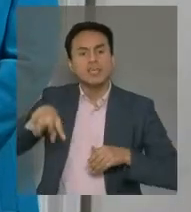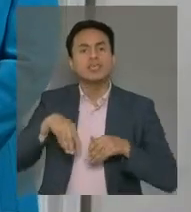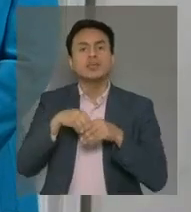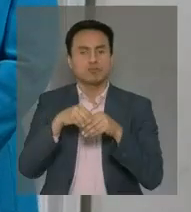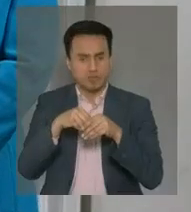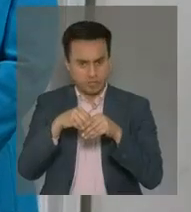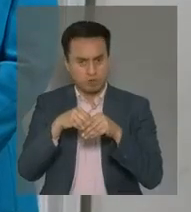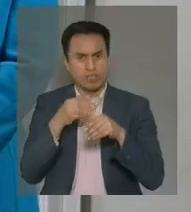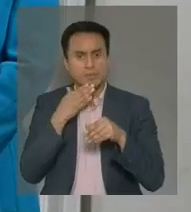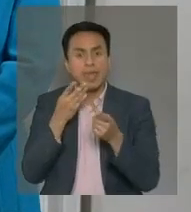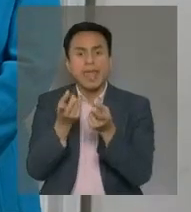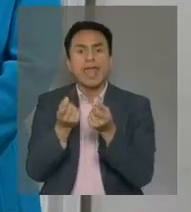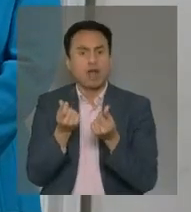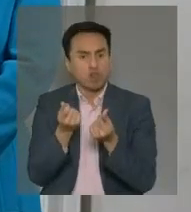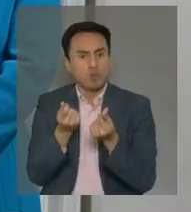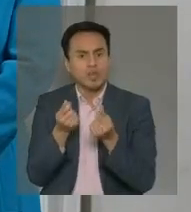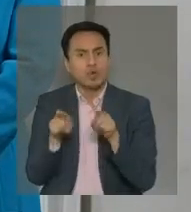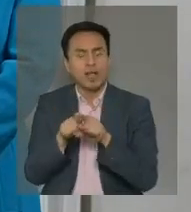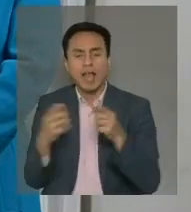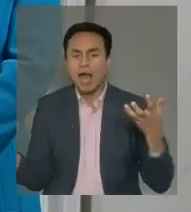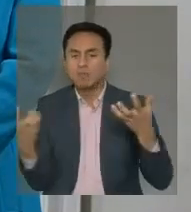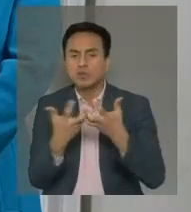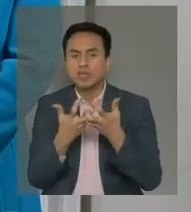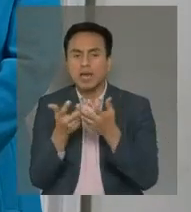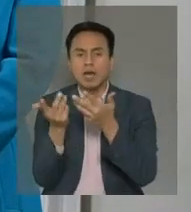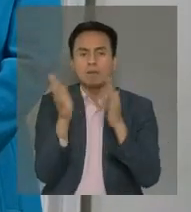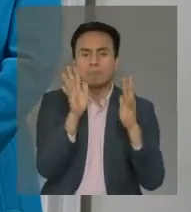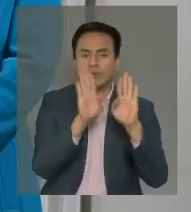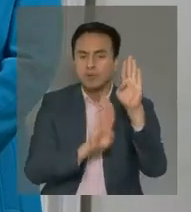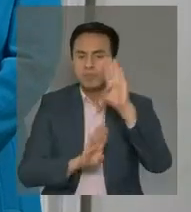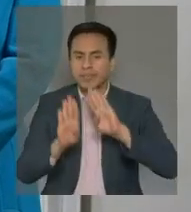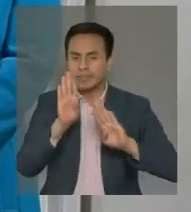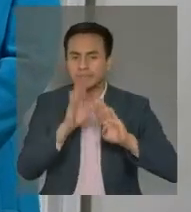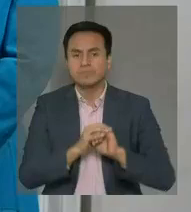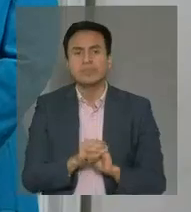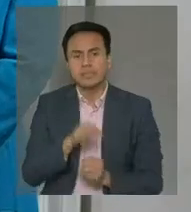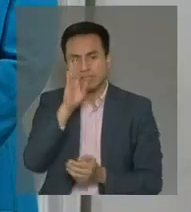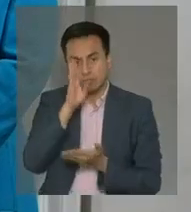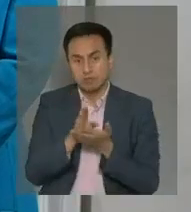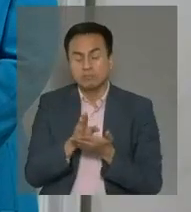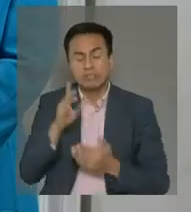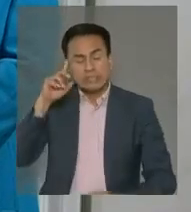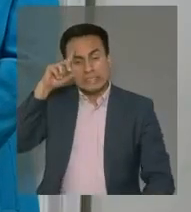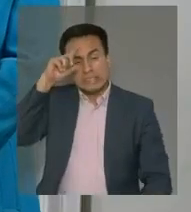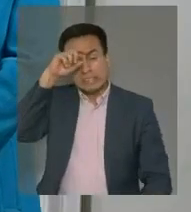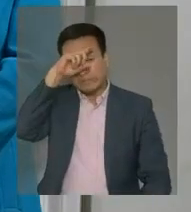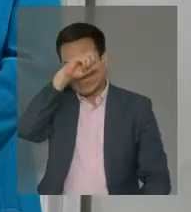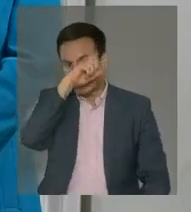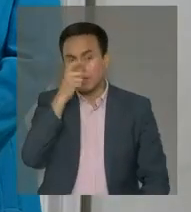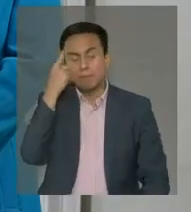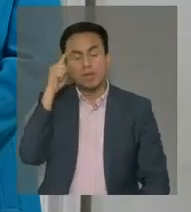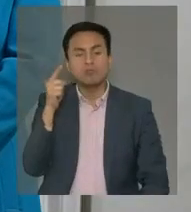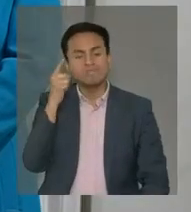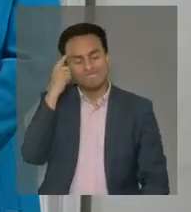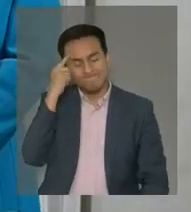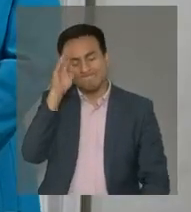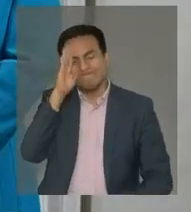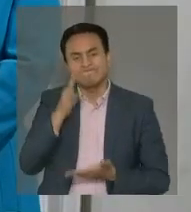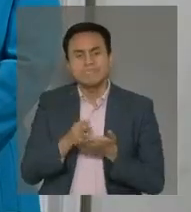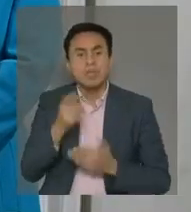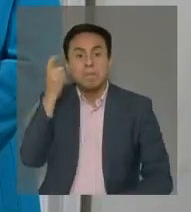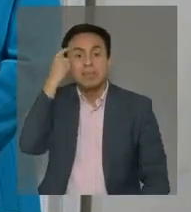y de una economía que sea armónica con el medio ambiente es una edición difícil pero que tomamos pensando